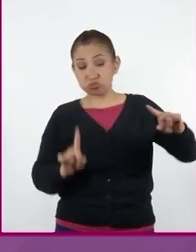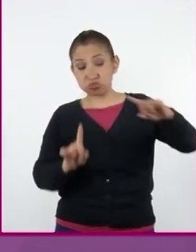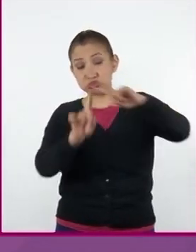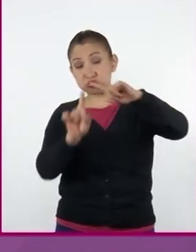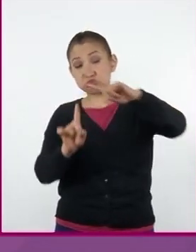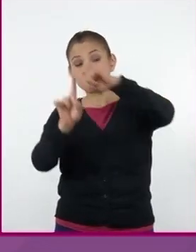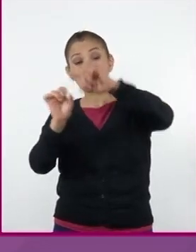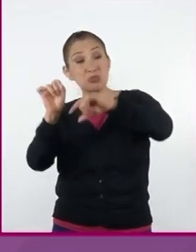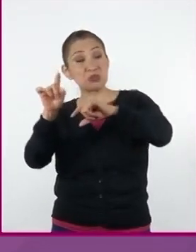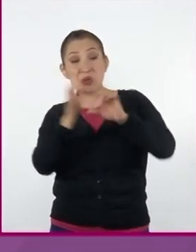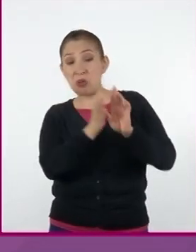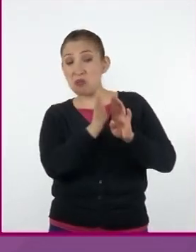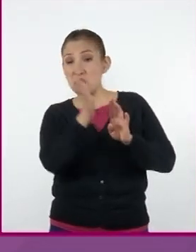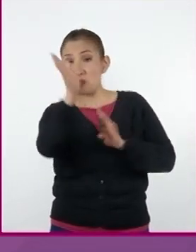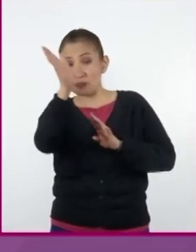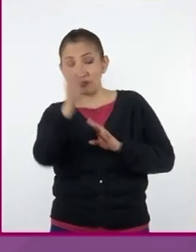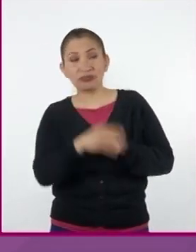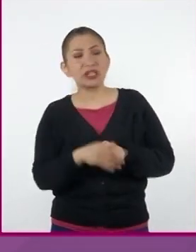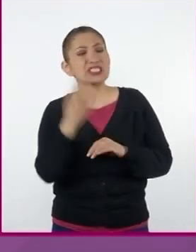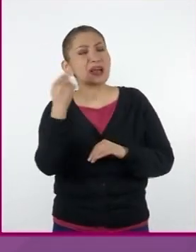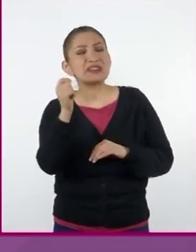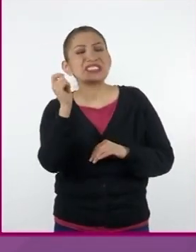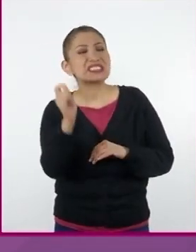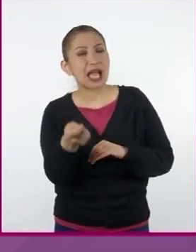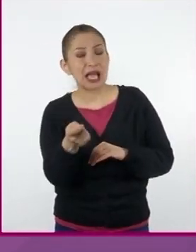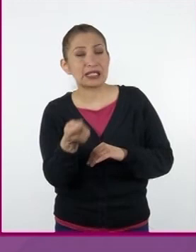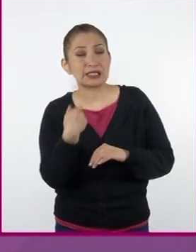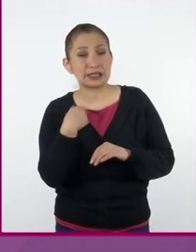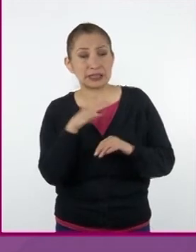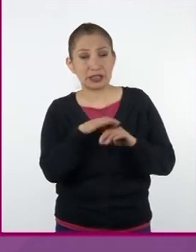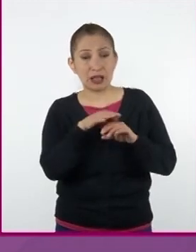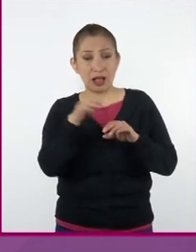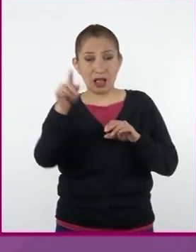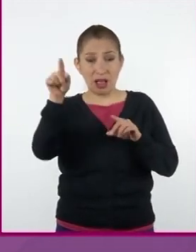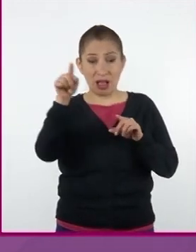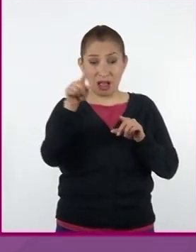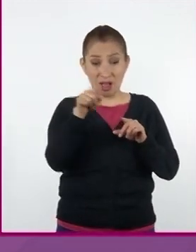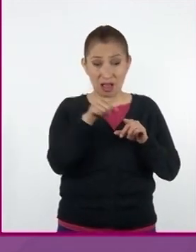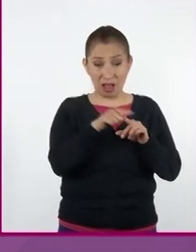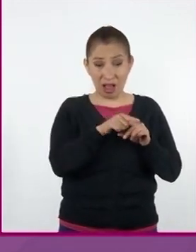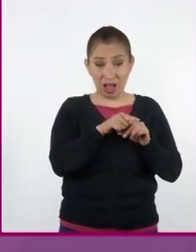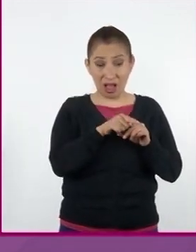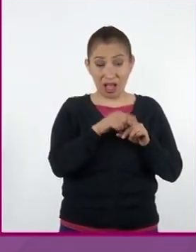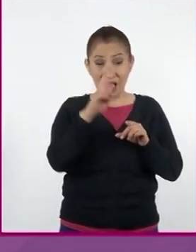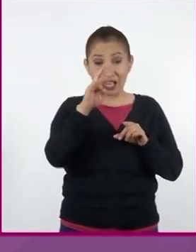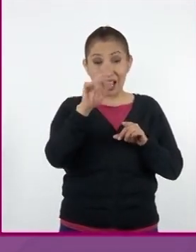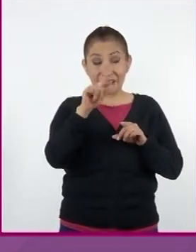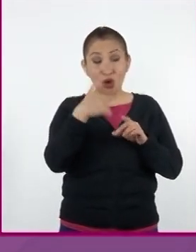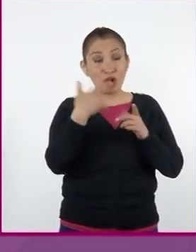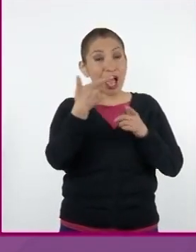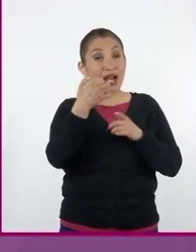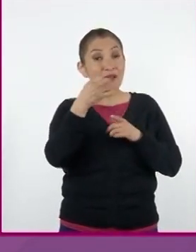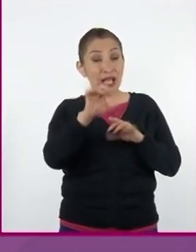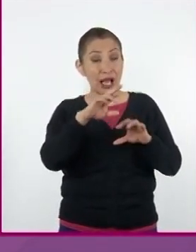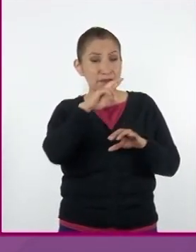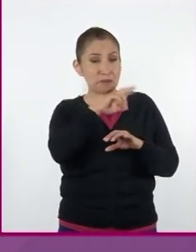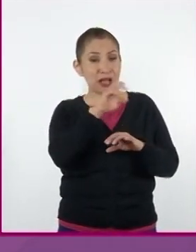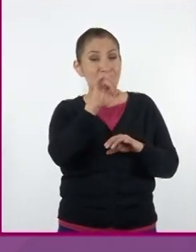ascendente. ¿Saben qué representa la pendiente o inclinación de la recta en una gráfica de